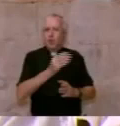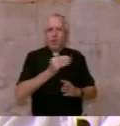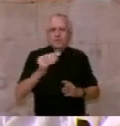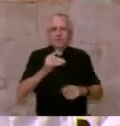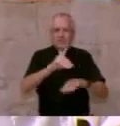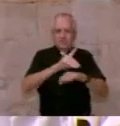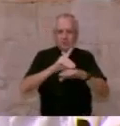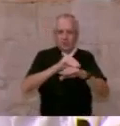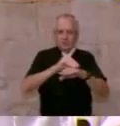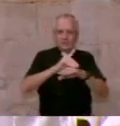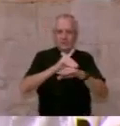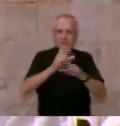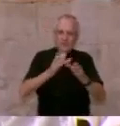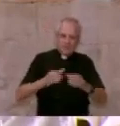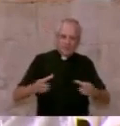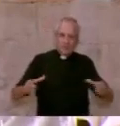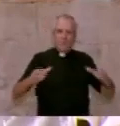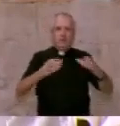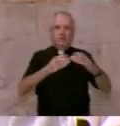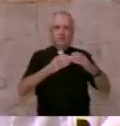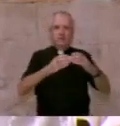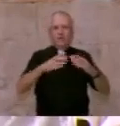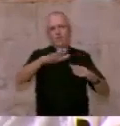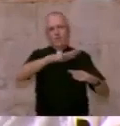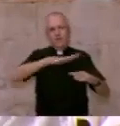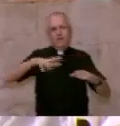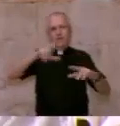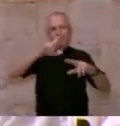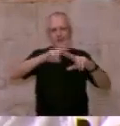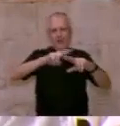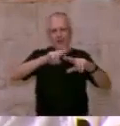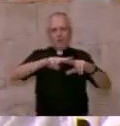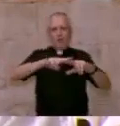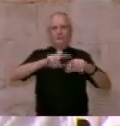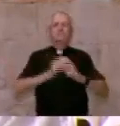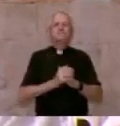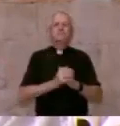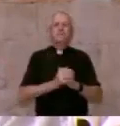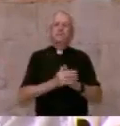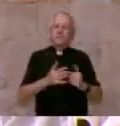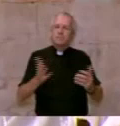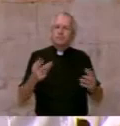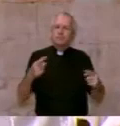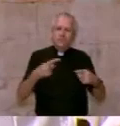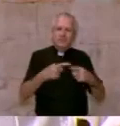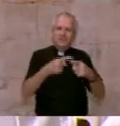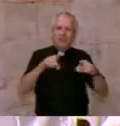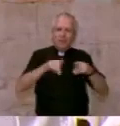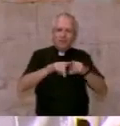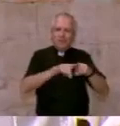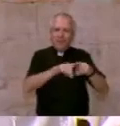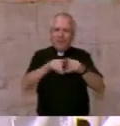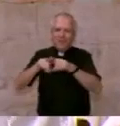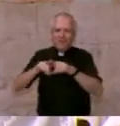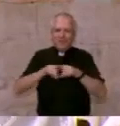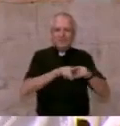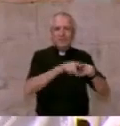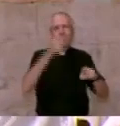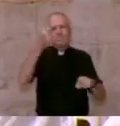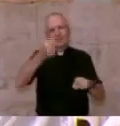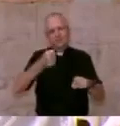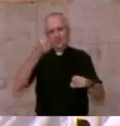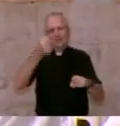Todas las diócesis que conformamos la Conferencia Episcopal Tarraconense tenemos muchas coincidencias pastorales y